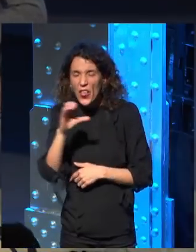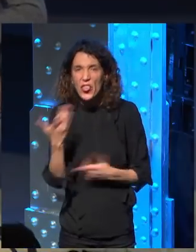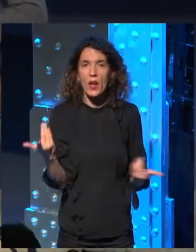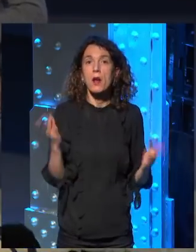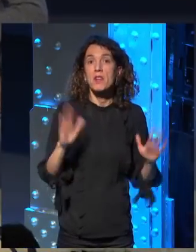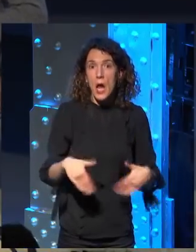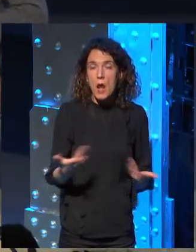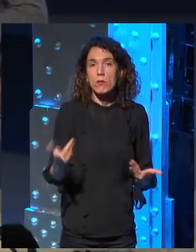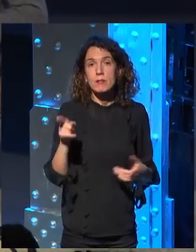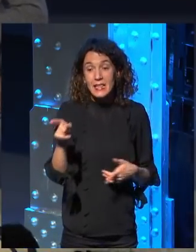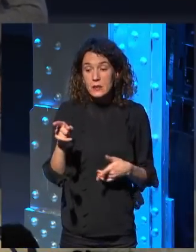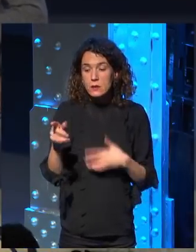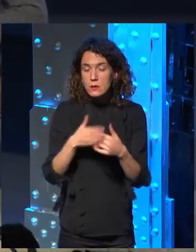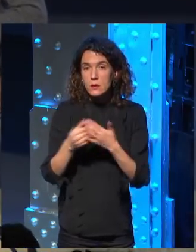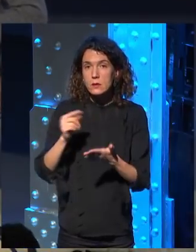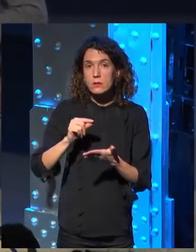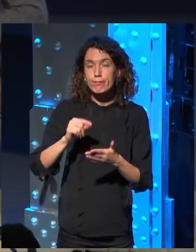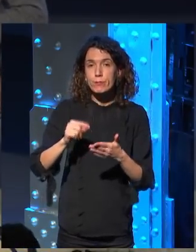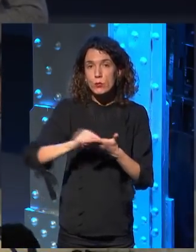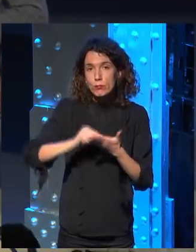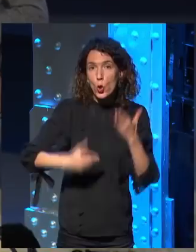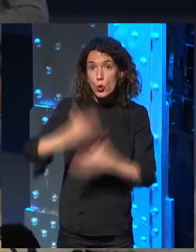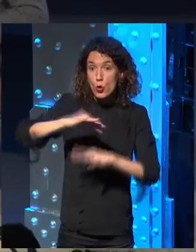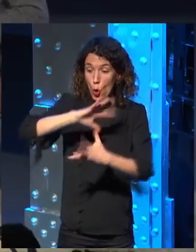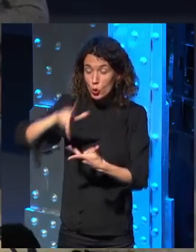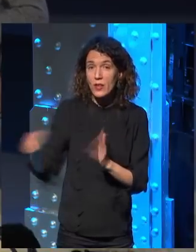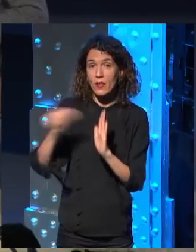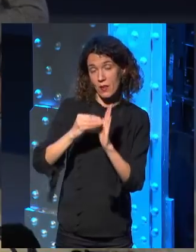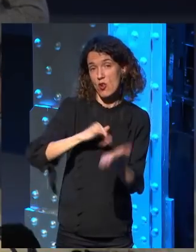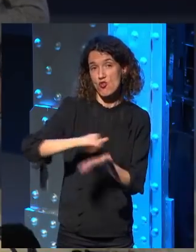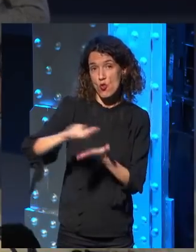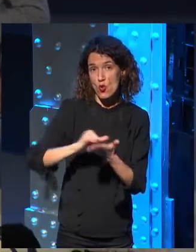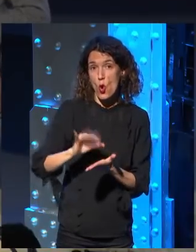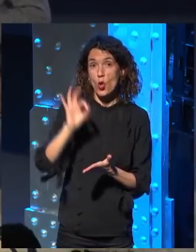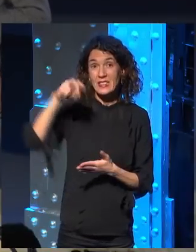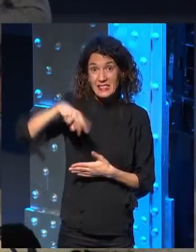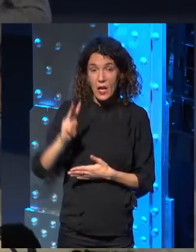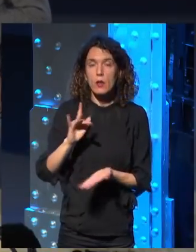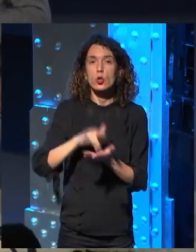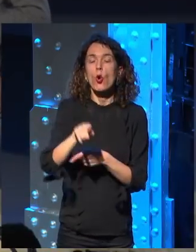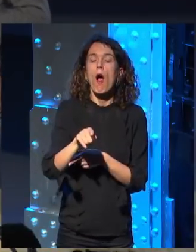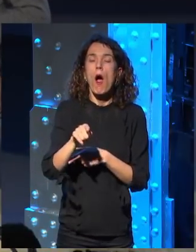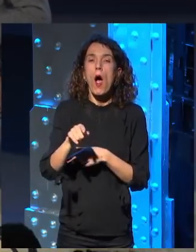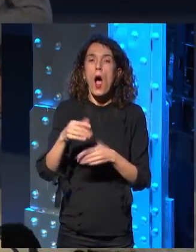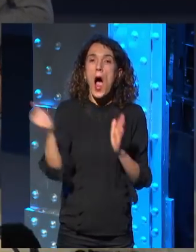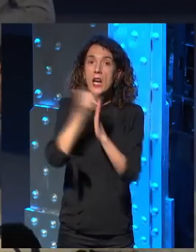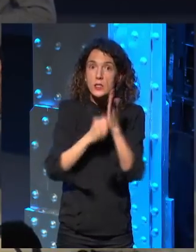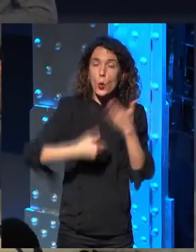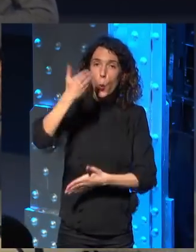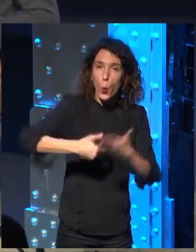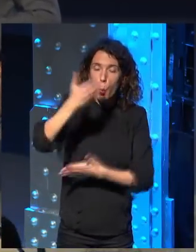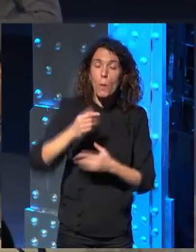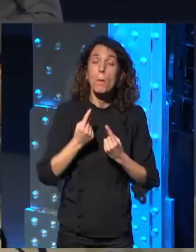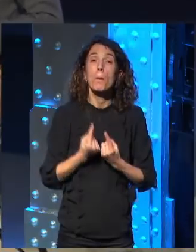eso, entonces él escribió una noticia, publicó una cosa en el New York Sun, una serie de artículos que fue